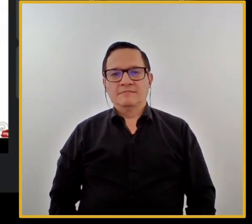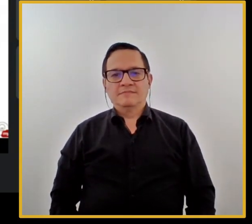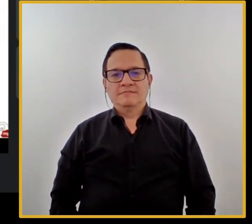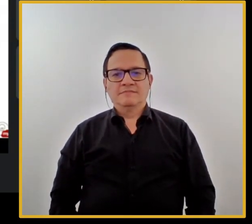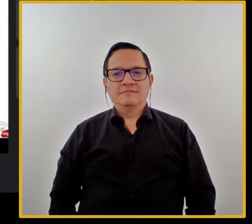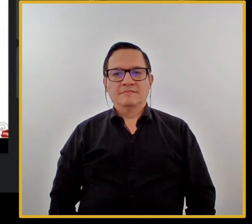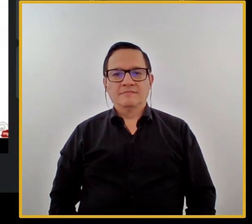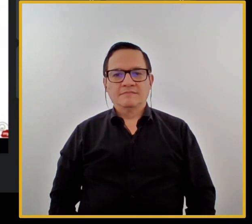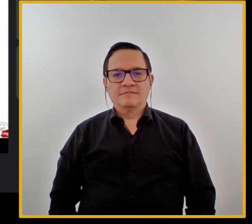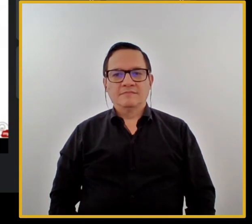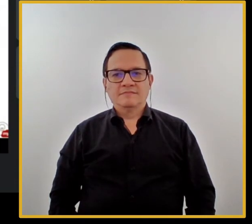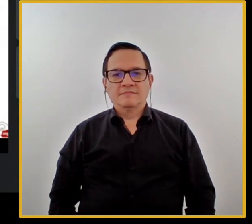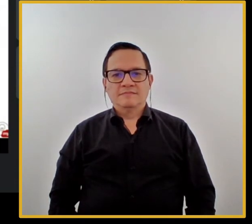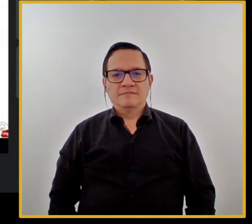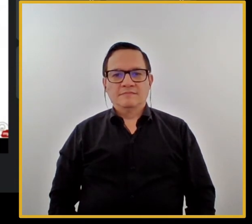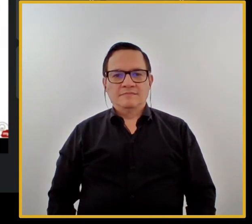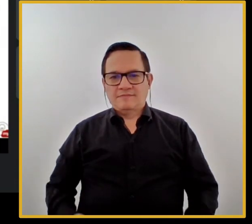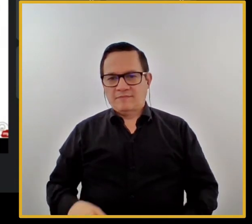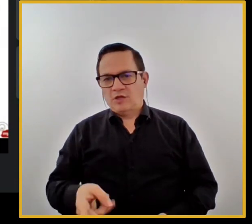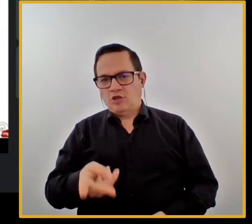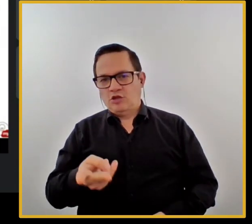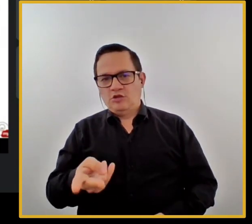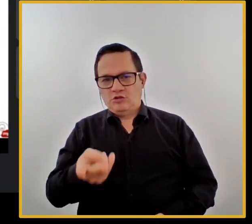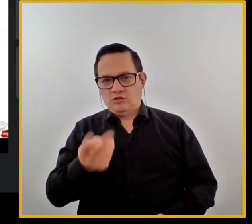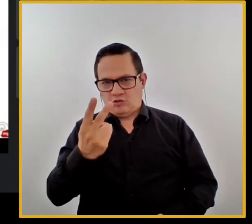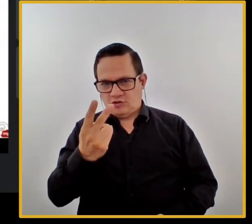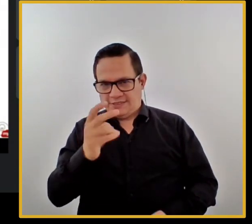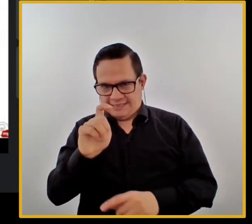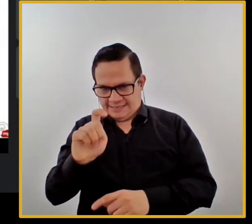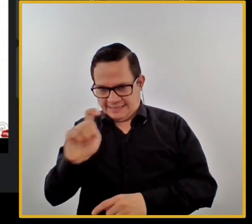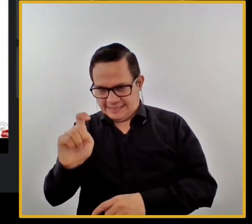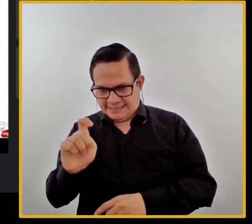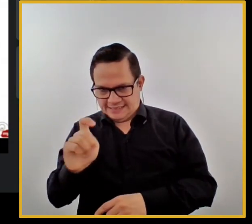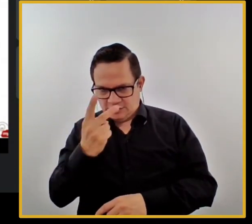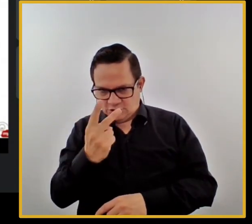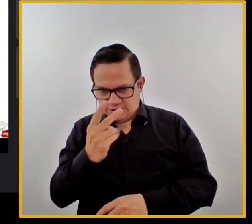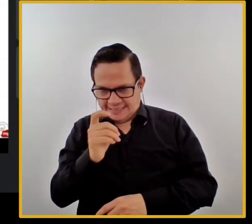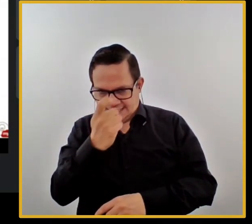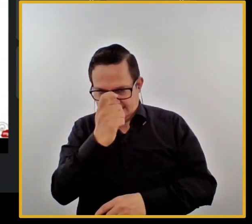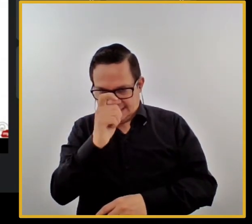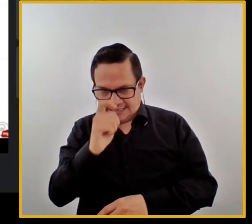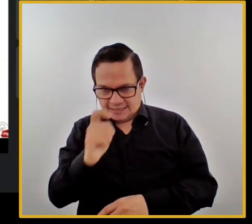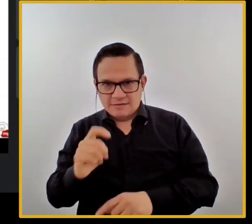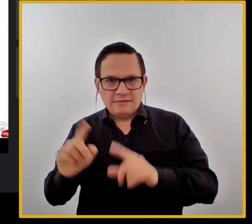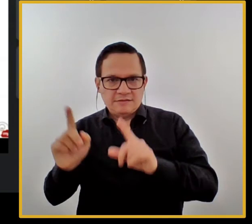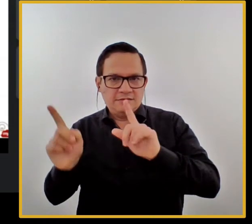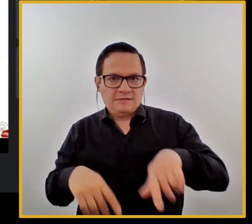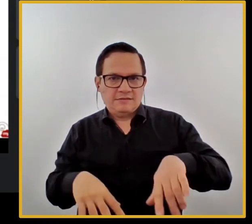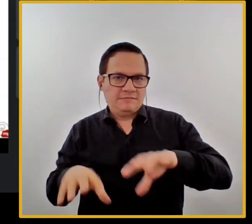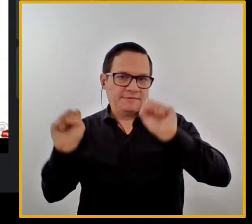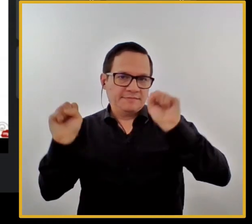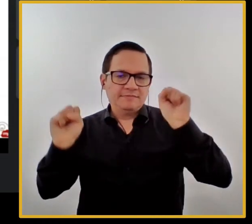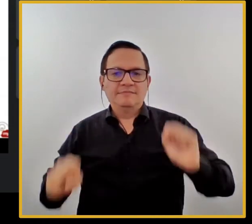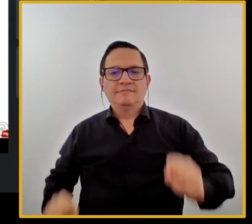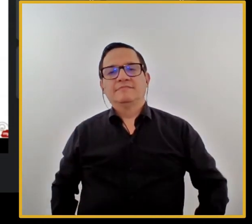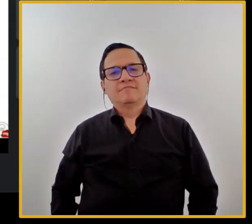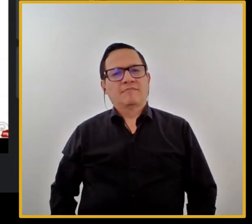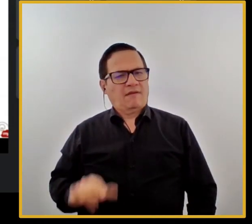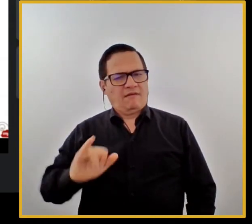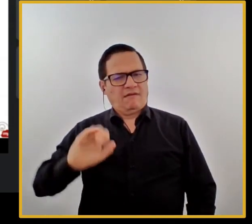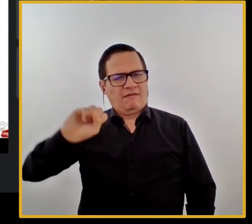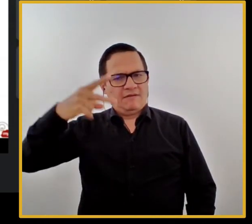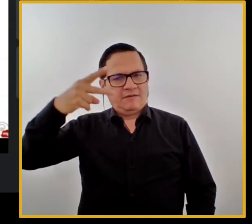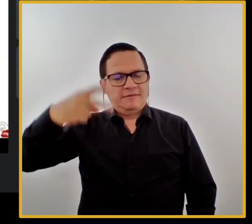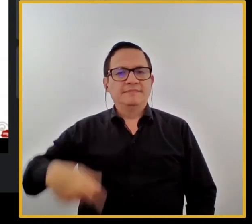Se me dan las dos, se me van esas dos X. Por eso, Y pero abajo. esa X no te le va al cuadrado. Sí,